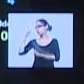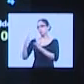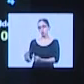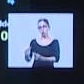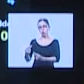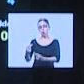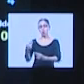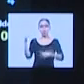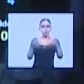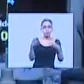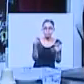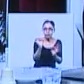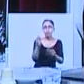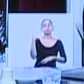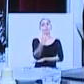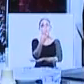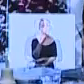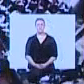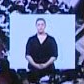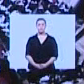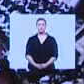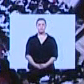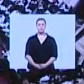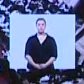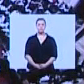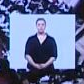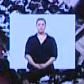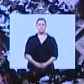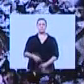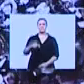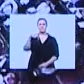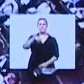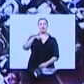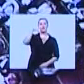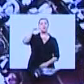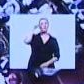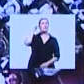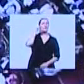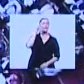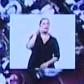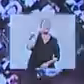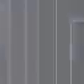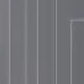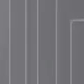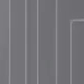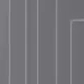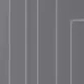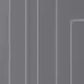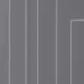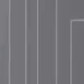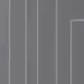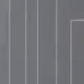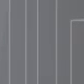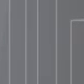nacional se está tratando el presupuesto 2017. Hay información en los medios de comunicación respecto a esta noticia. Lo tenía